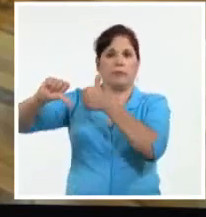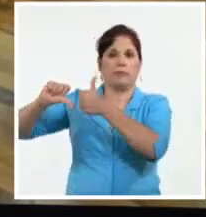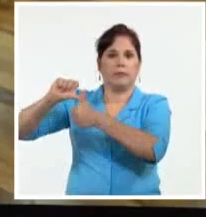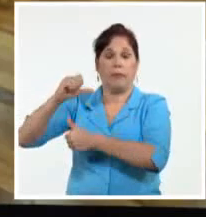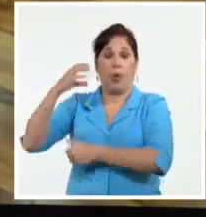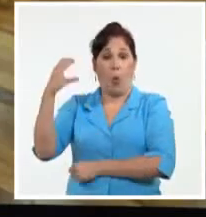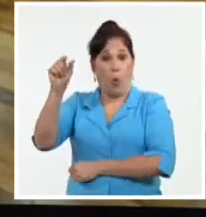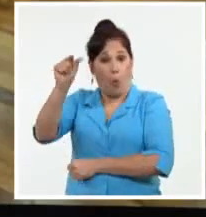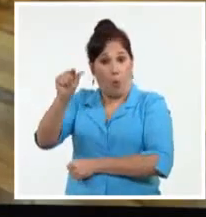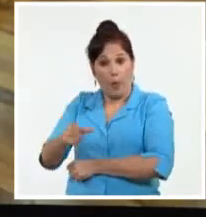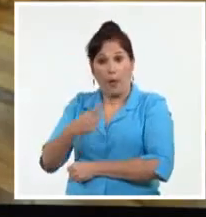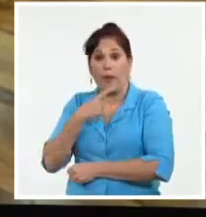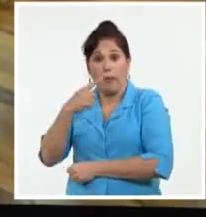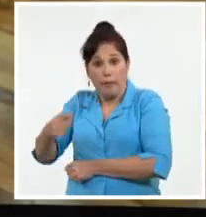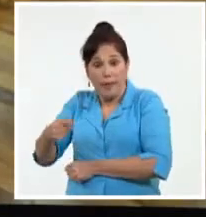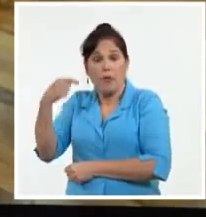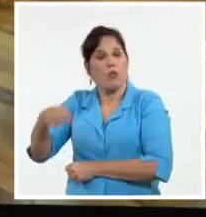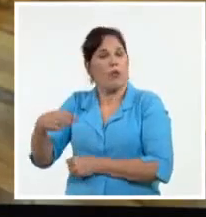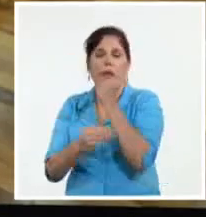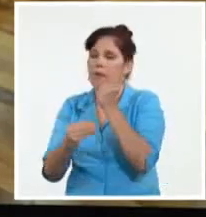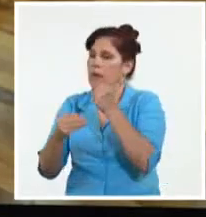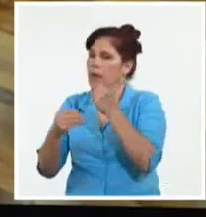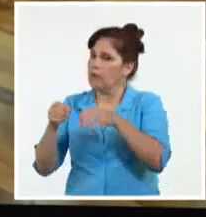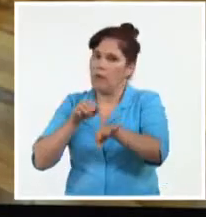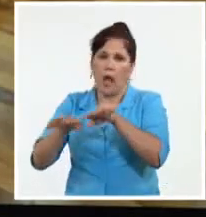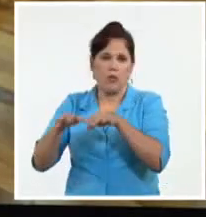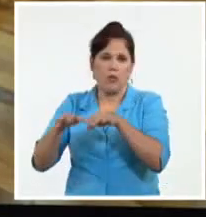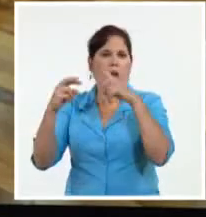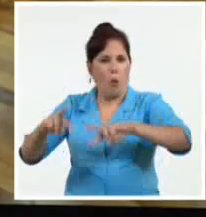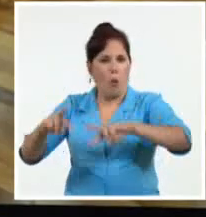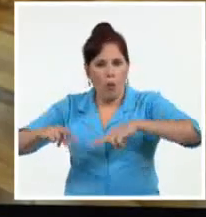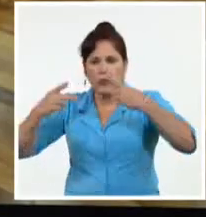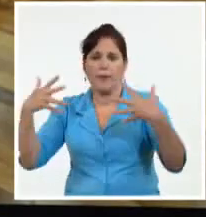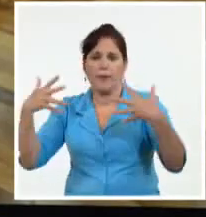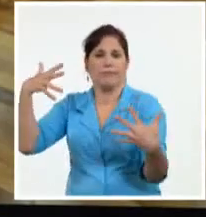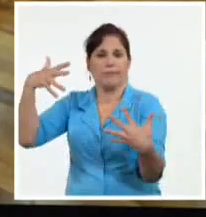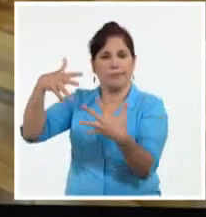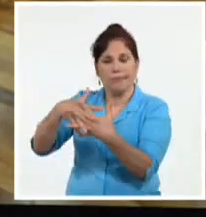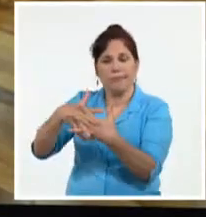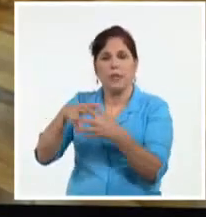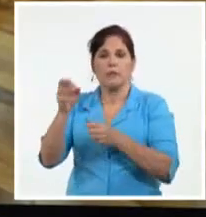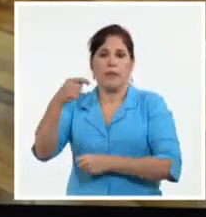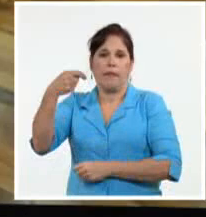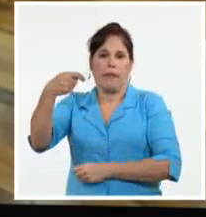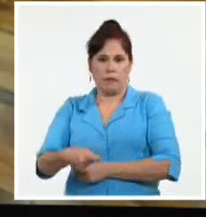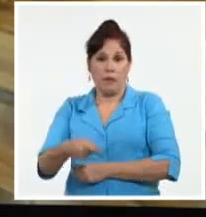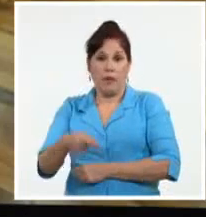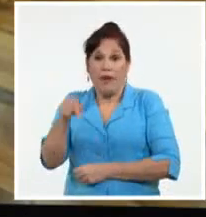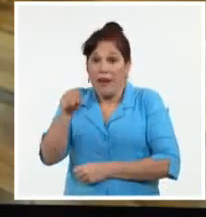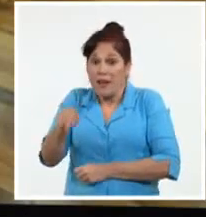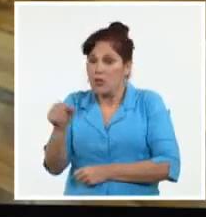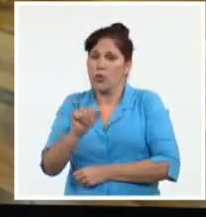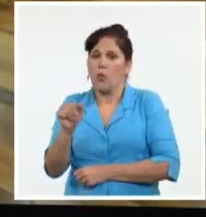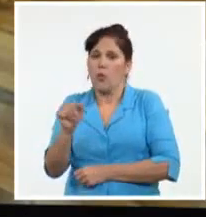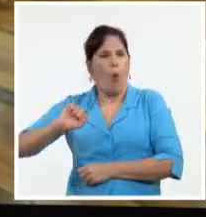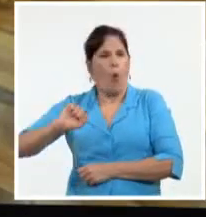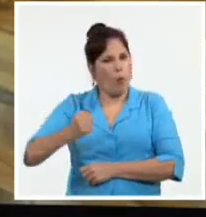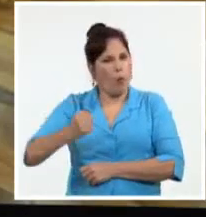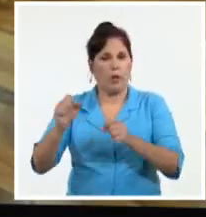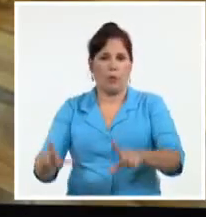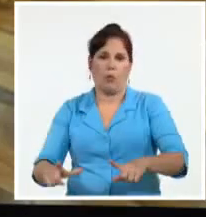colombiano Gustavo Petro ha dicho que hay que concretar acciones, volver vinculante cada decisión, y esto es que sea de